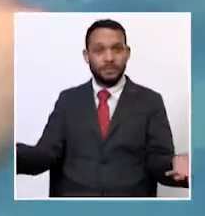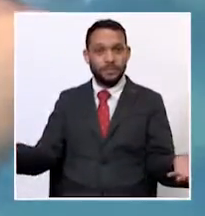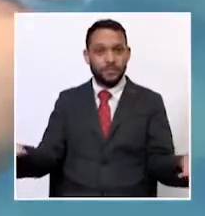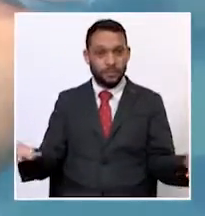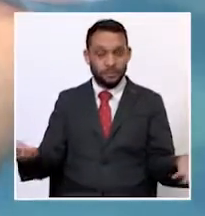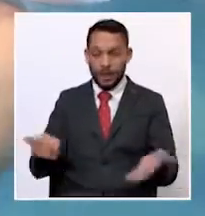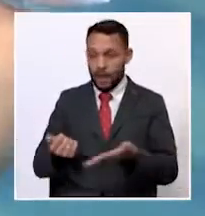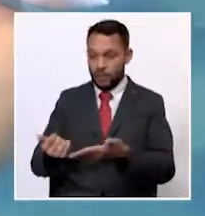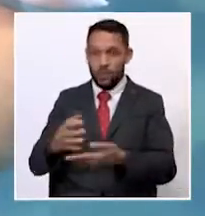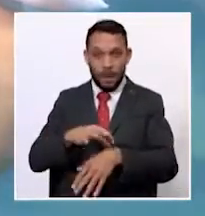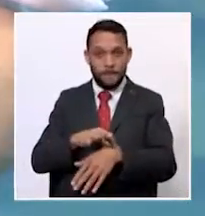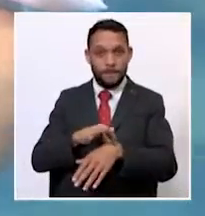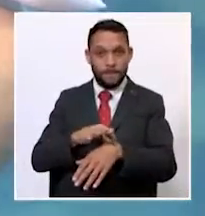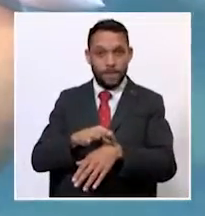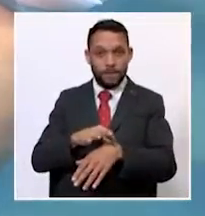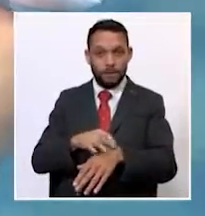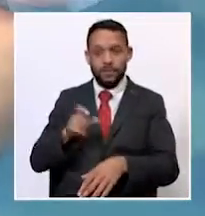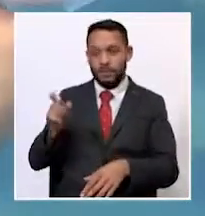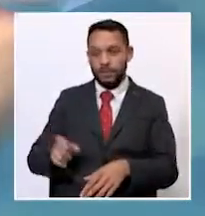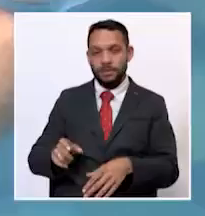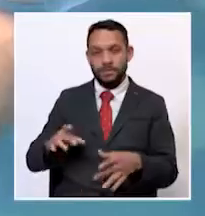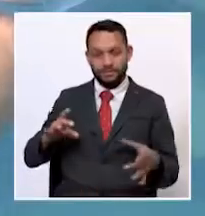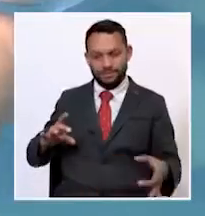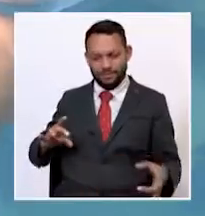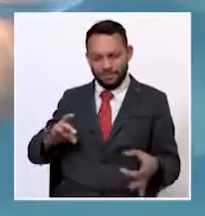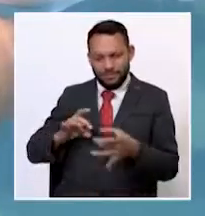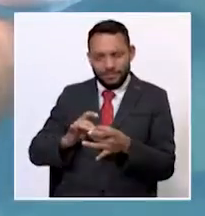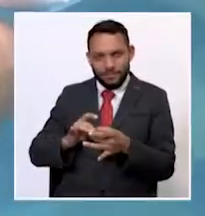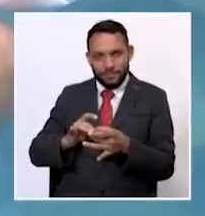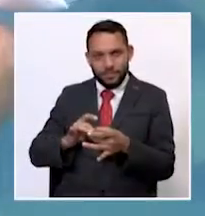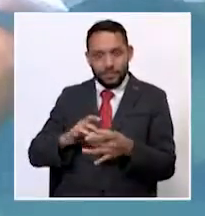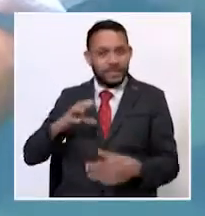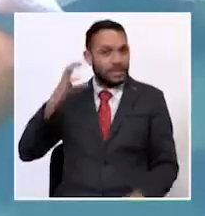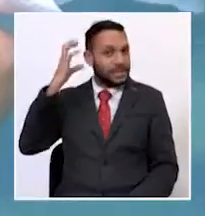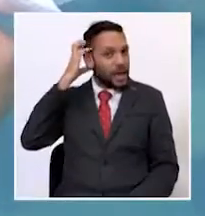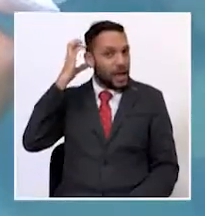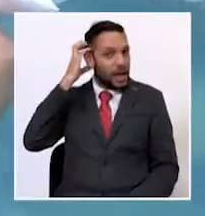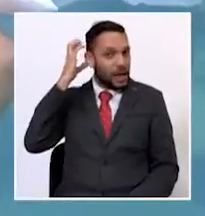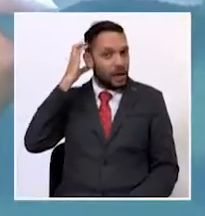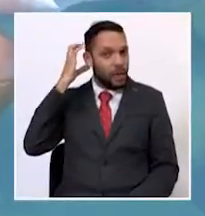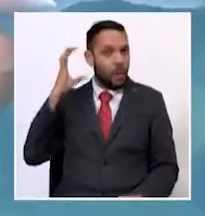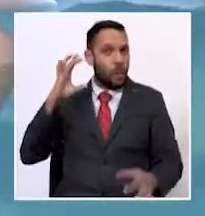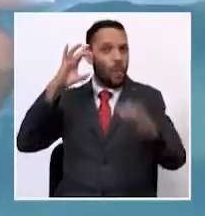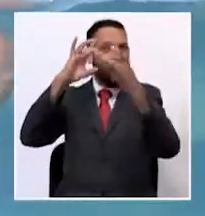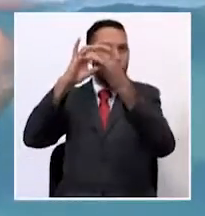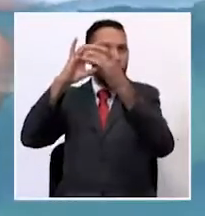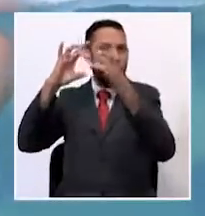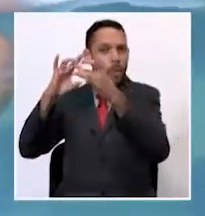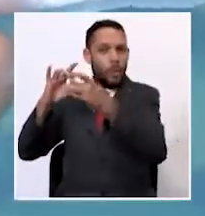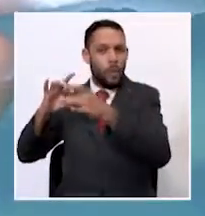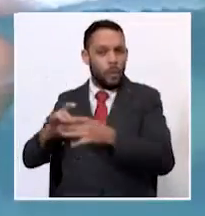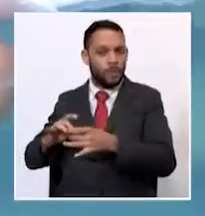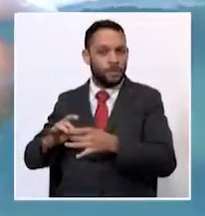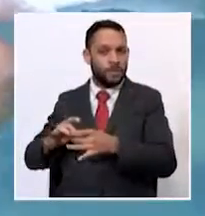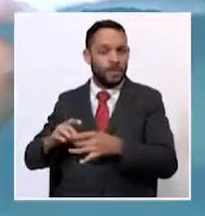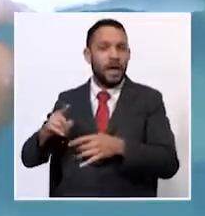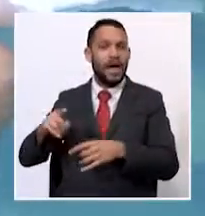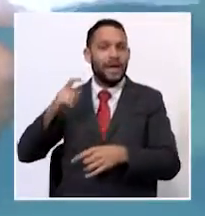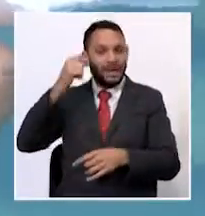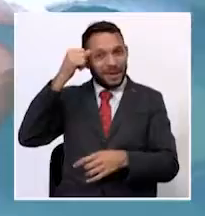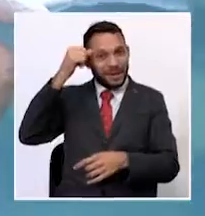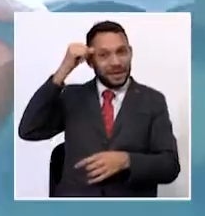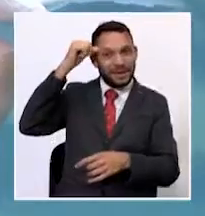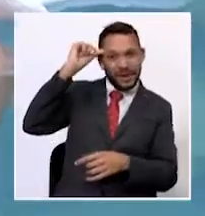médico, se hacen unas conexiones cerebrales, un proceso de liberación, que está llorando, que